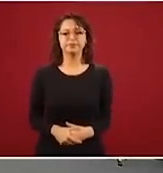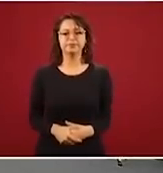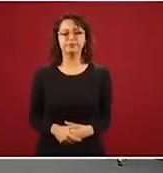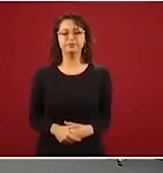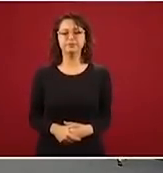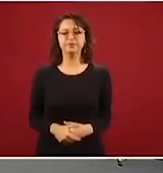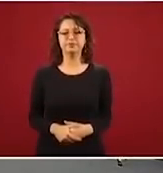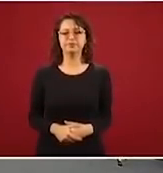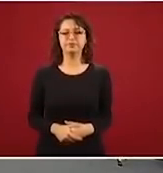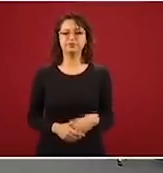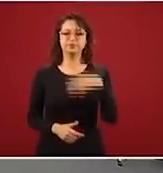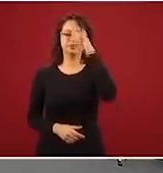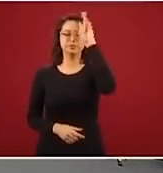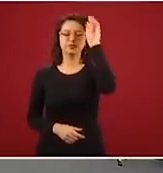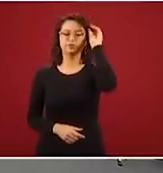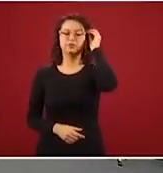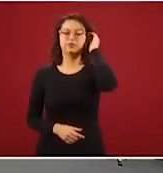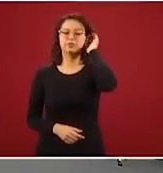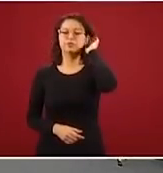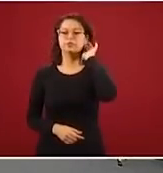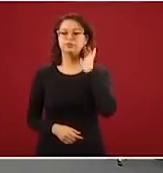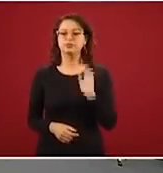Pues esto es, vamos avanzando